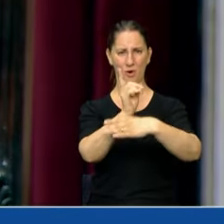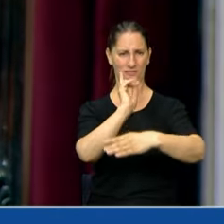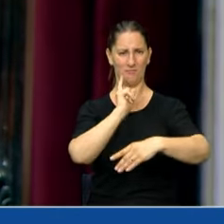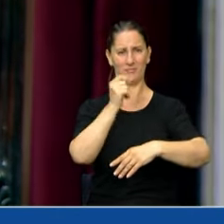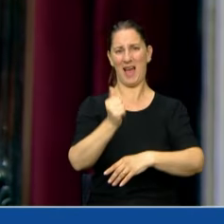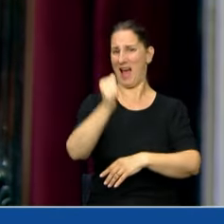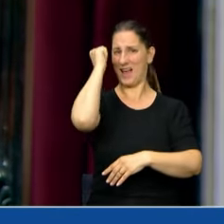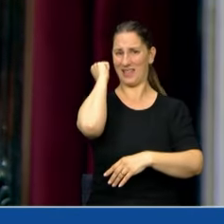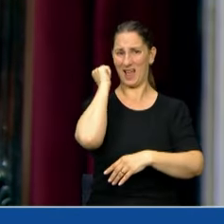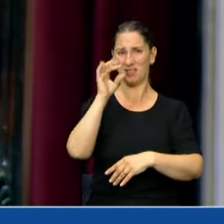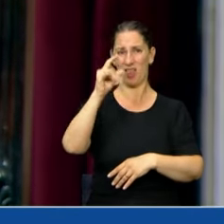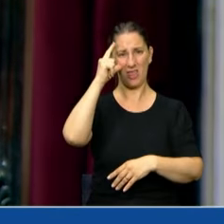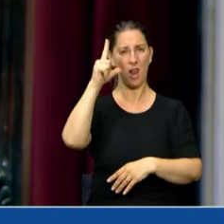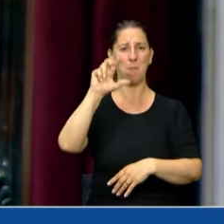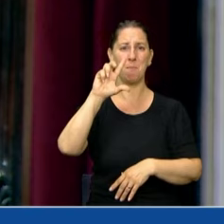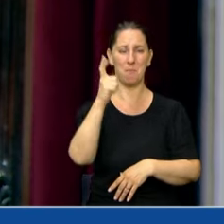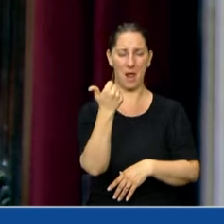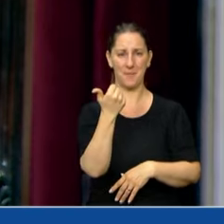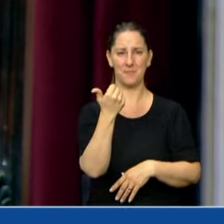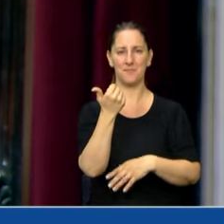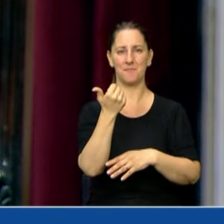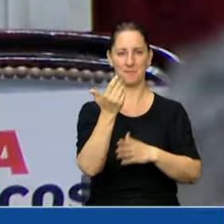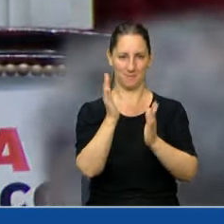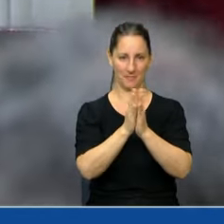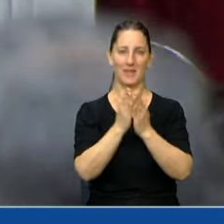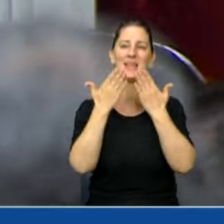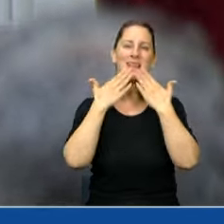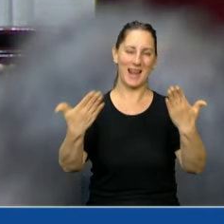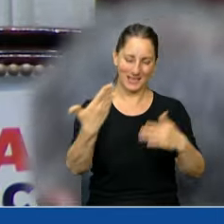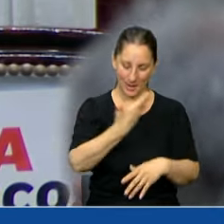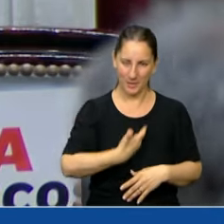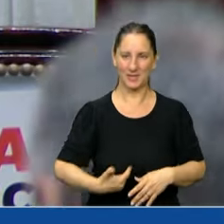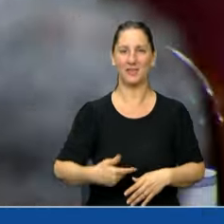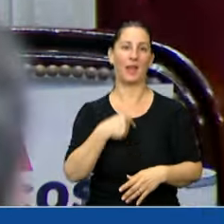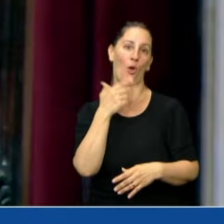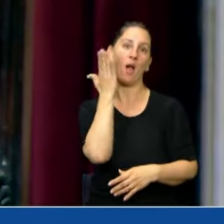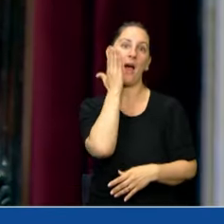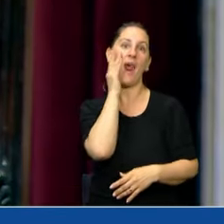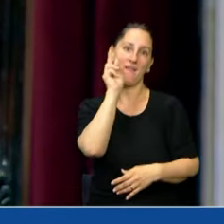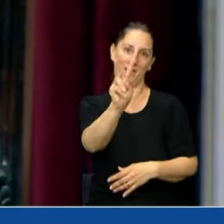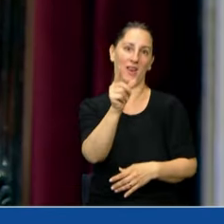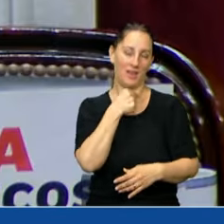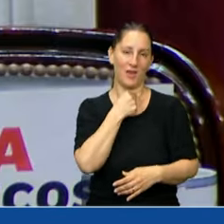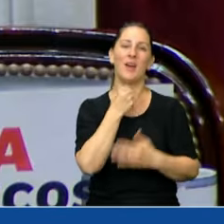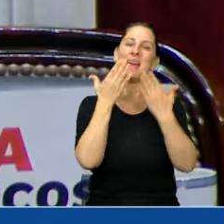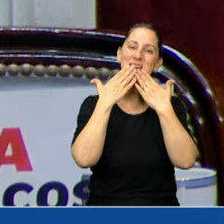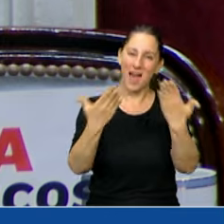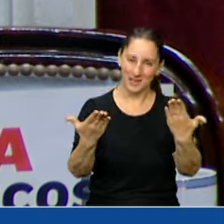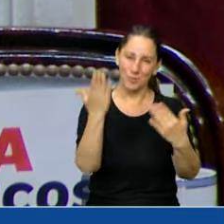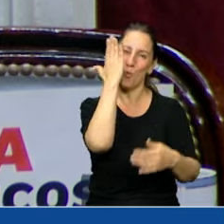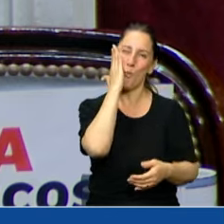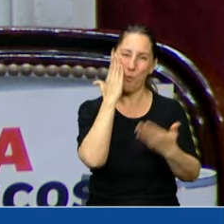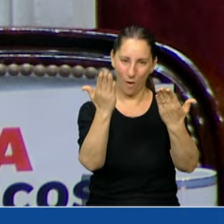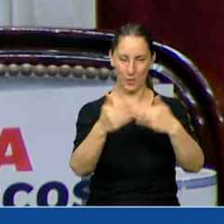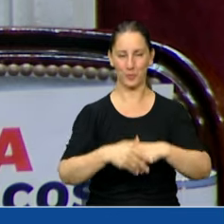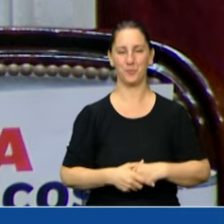pla atrás Ah gracias presidente Quiero ver la diputada Muchas graas gracias Qué amable